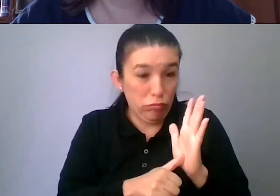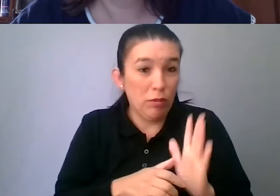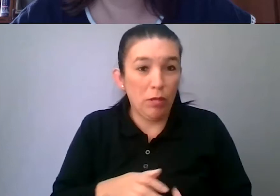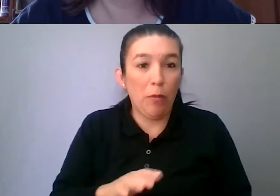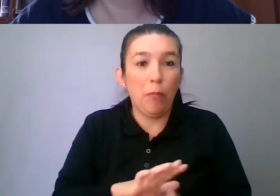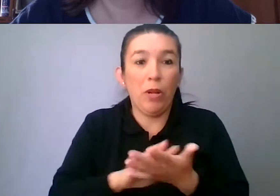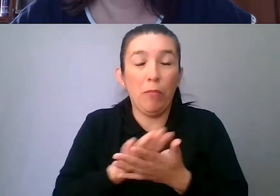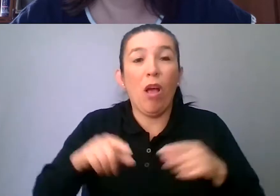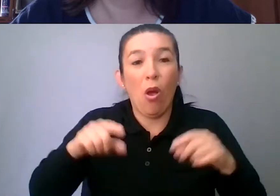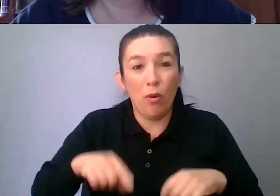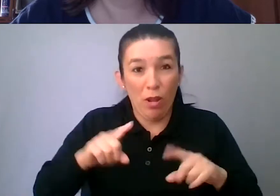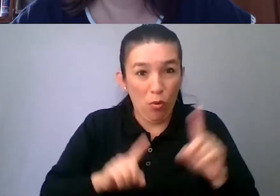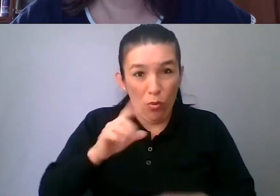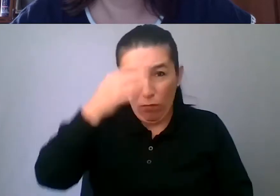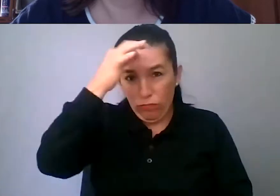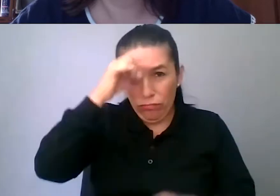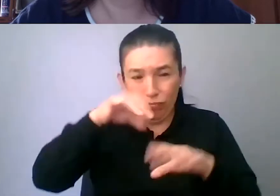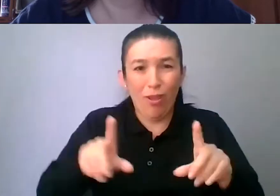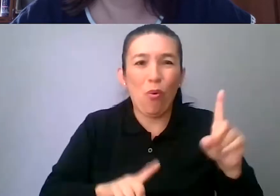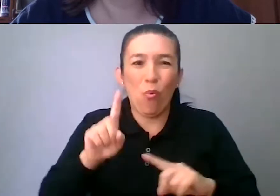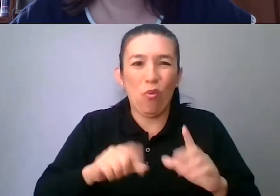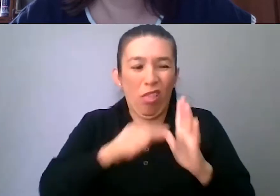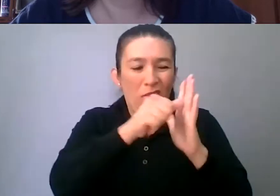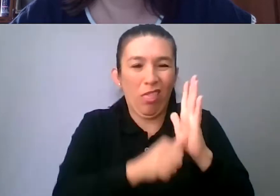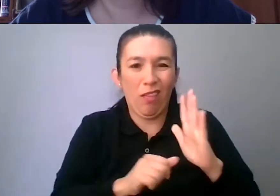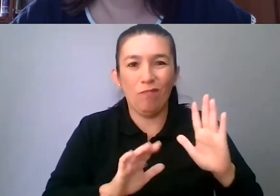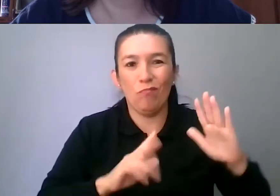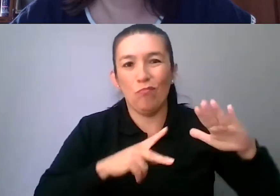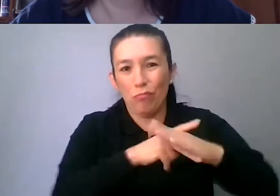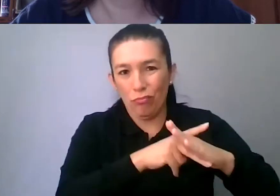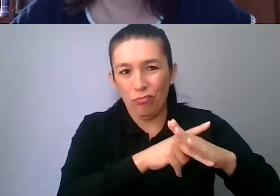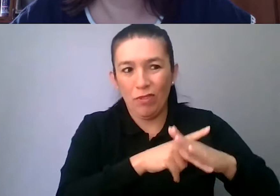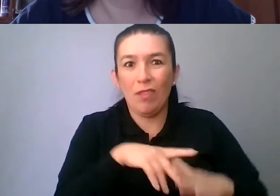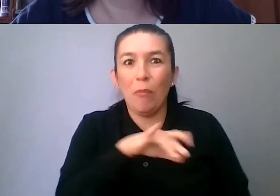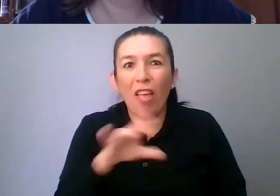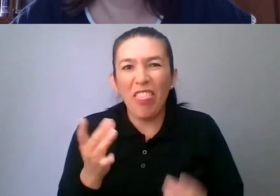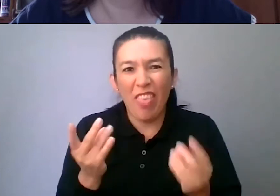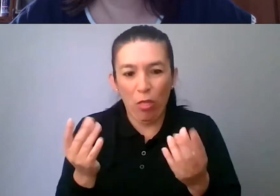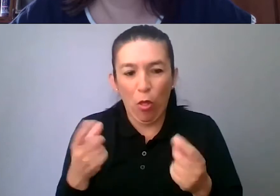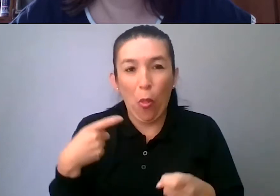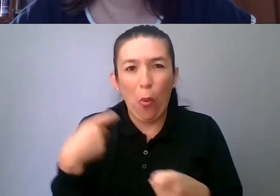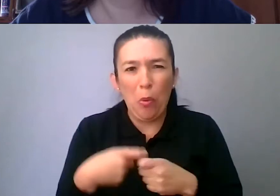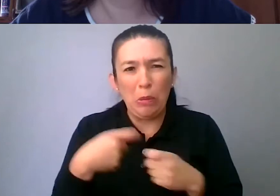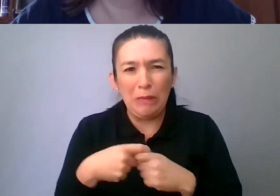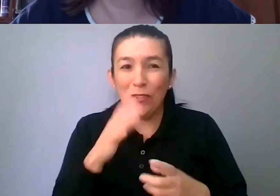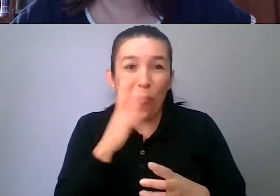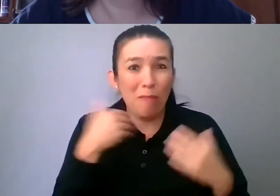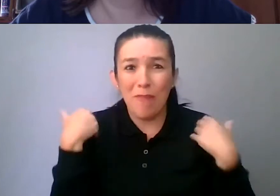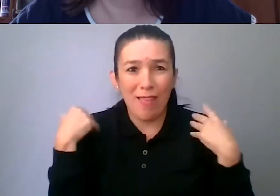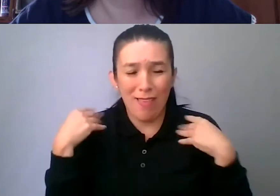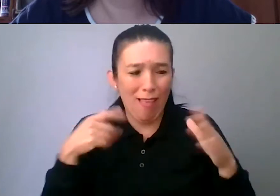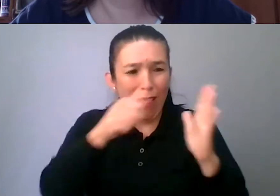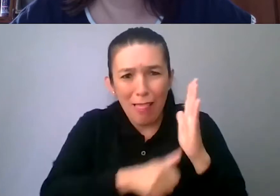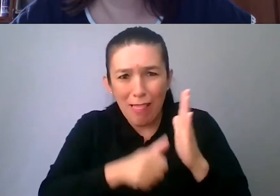ahora en pandemia dejaron de operar y dejaron de tener movilidad en los dedos, dejaron de practicar, y ellos lo que hacen